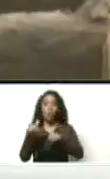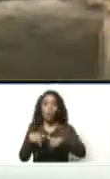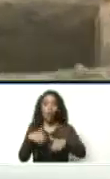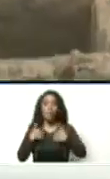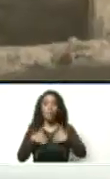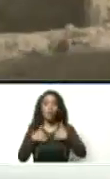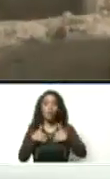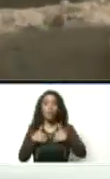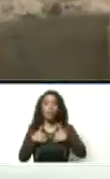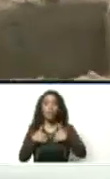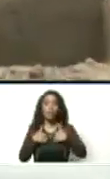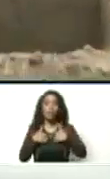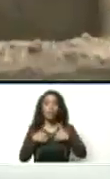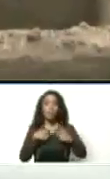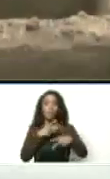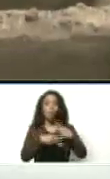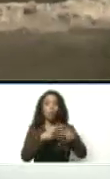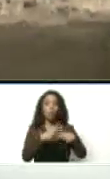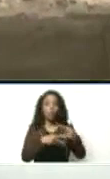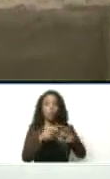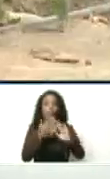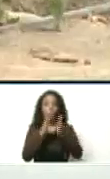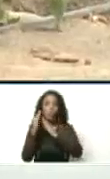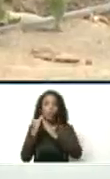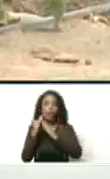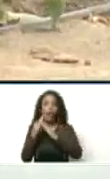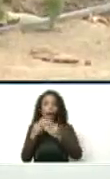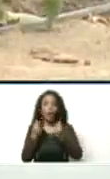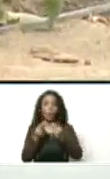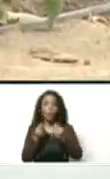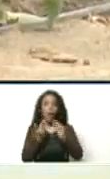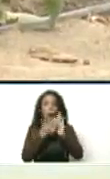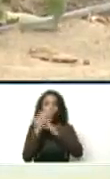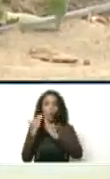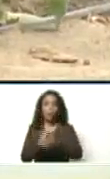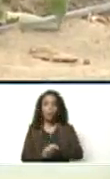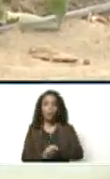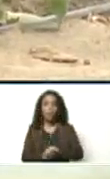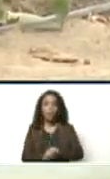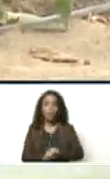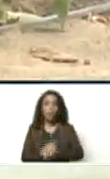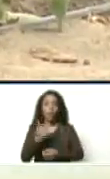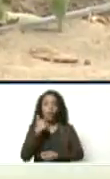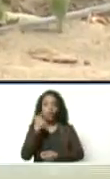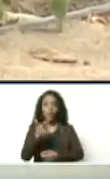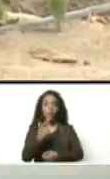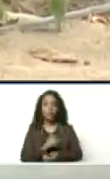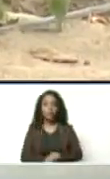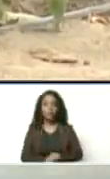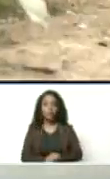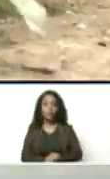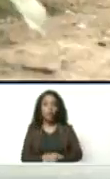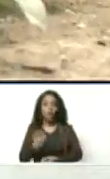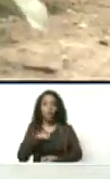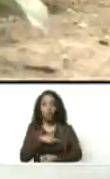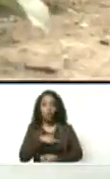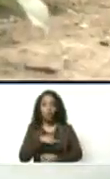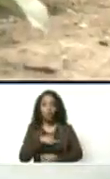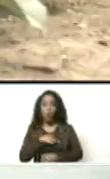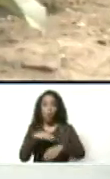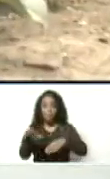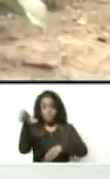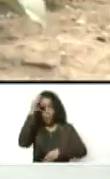miércoles productivo de comunas, economía comunal, lo decía. Nosotros hemos